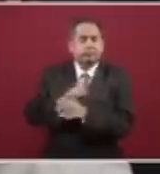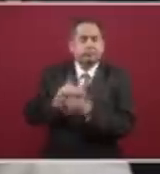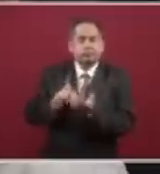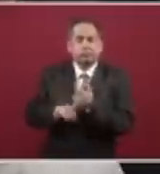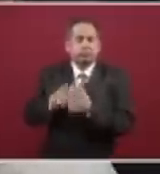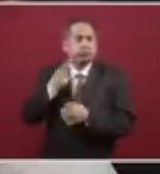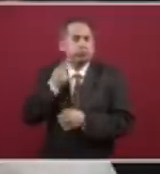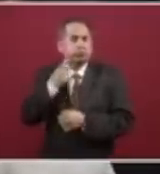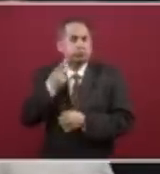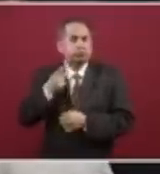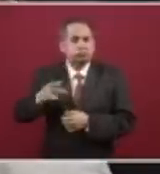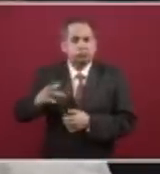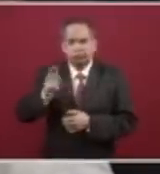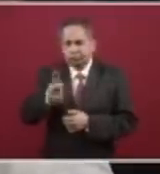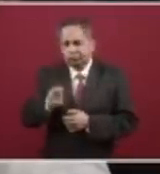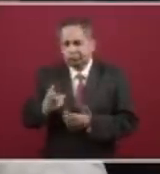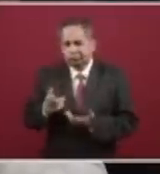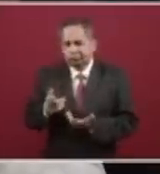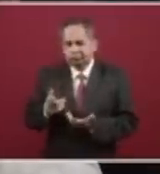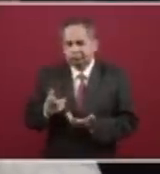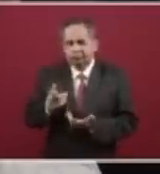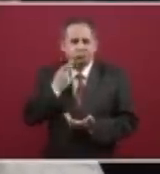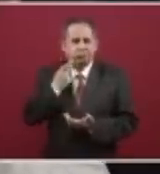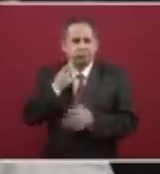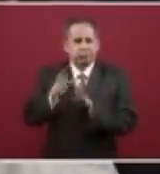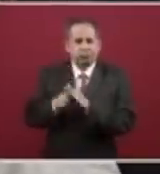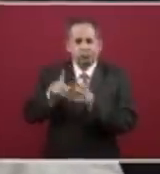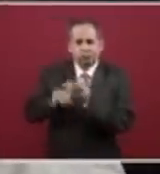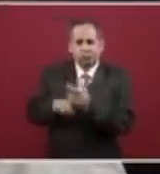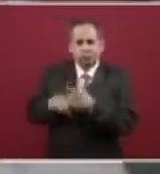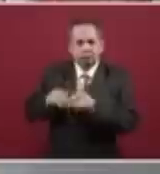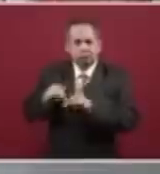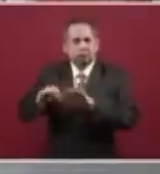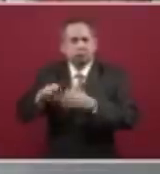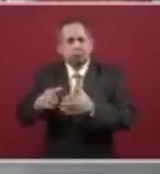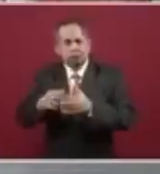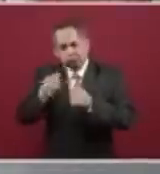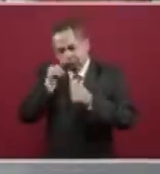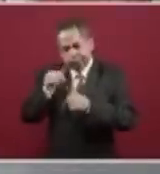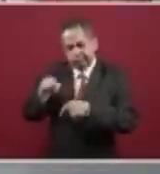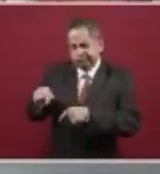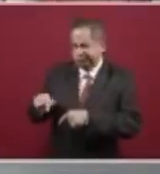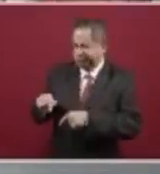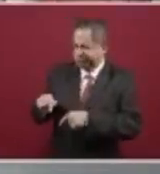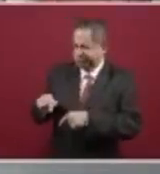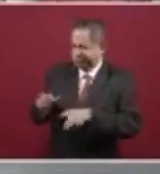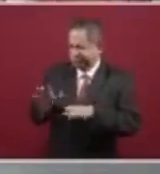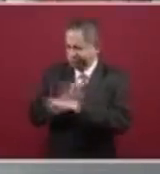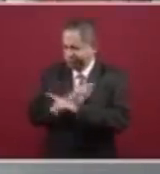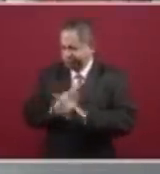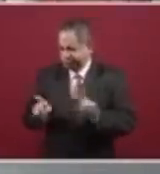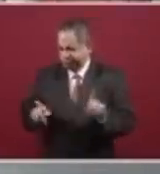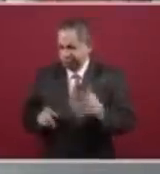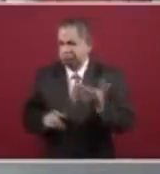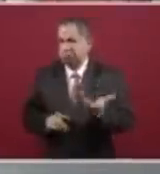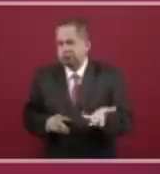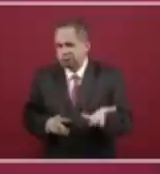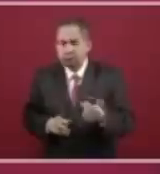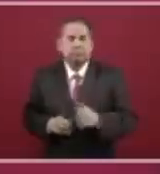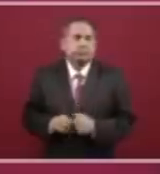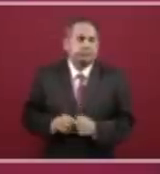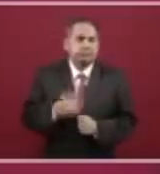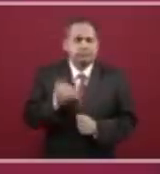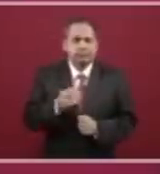política de la xi de la política que se está tomando en cuenta en para este tema y bueno